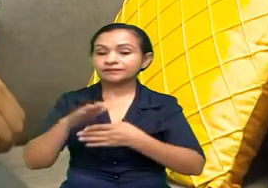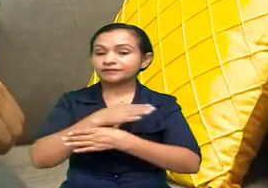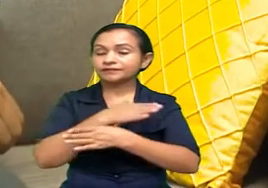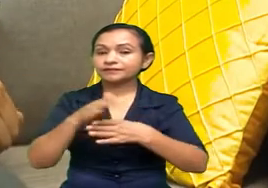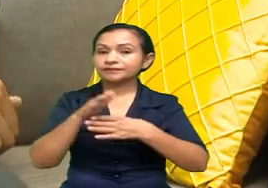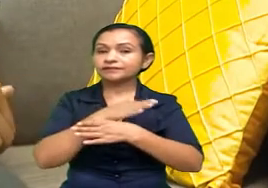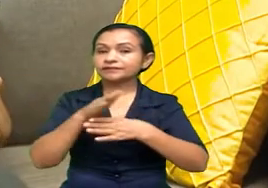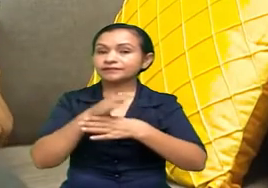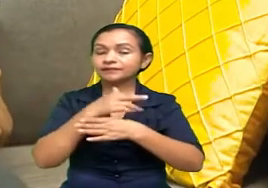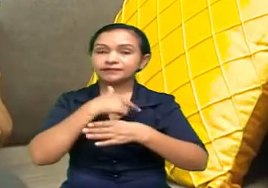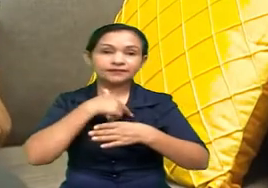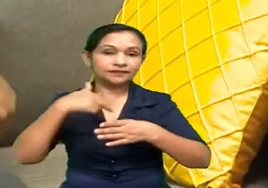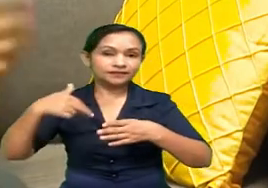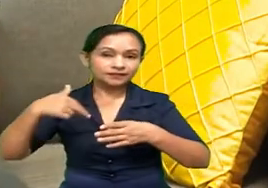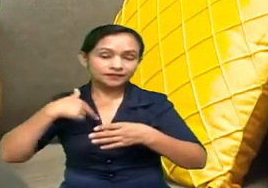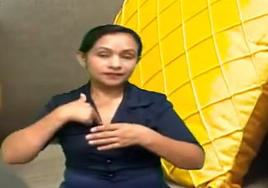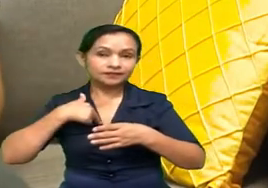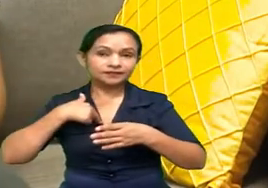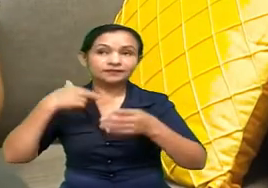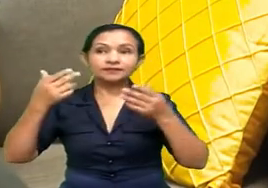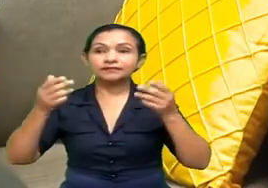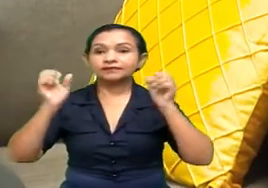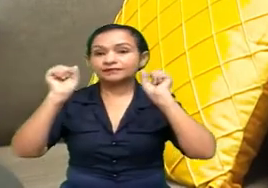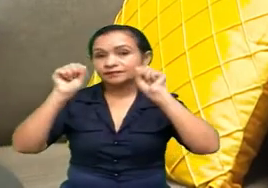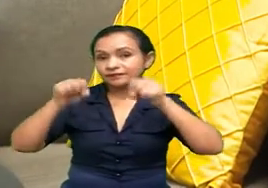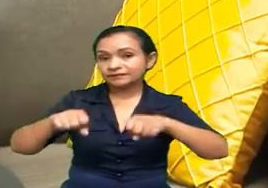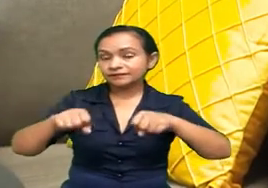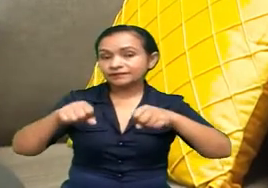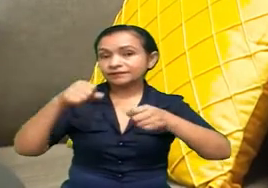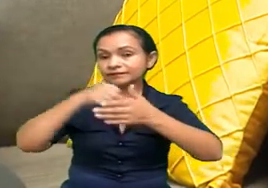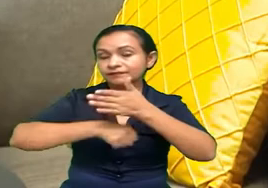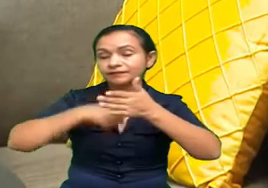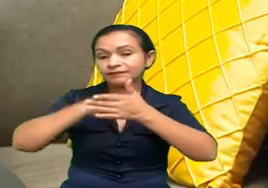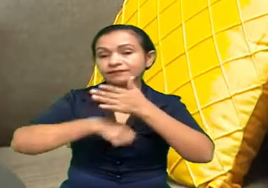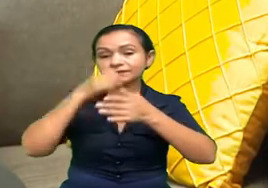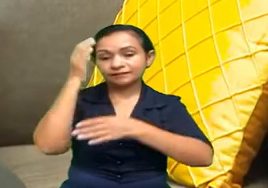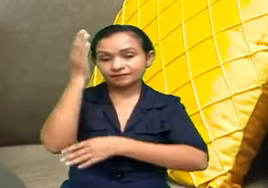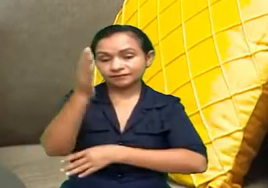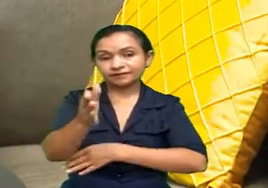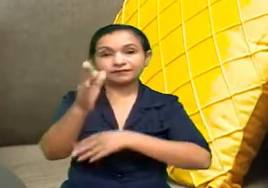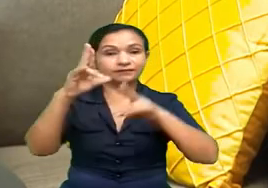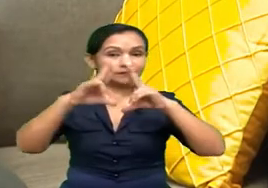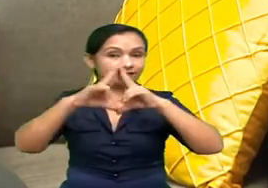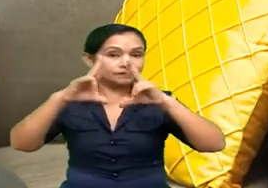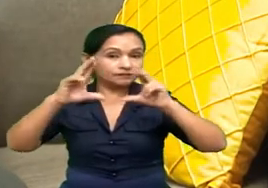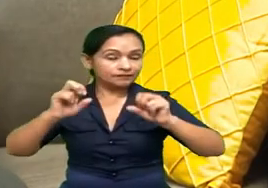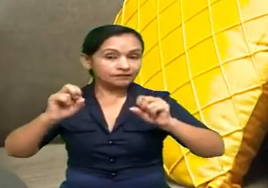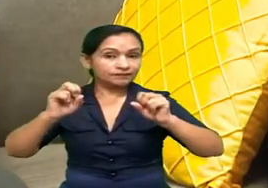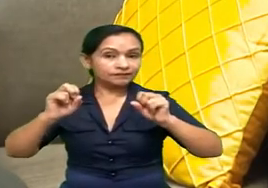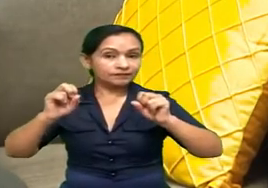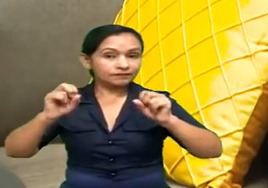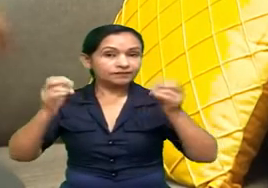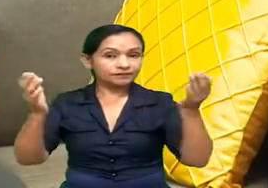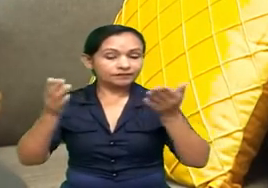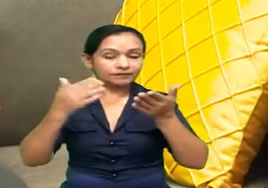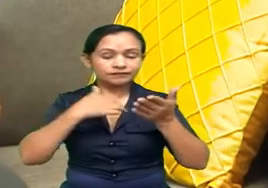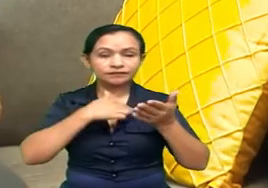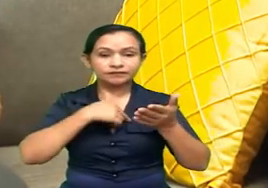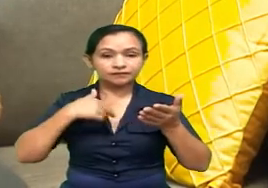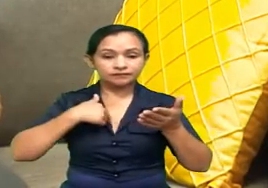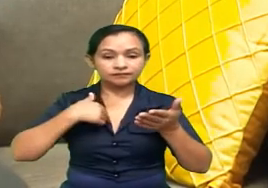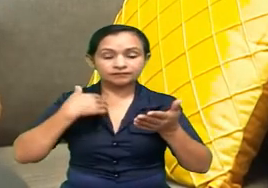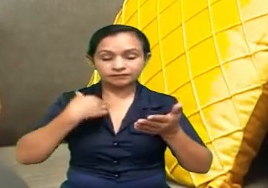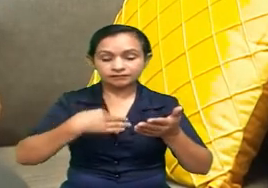momentos en que fue defendida nuestra soberanía nacional y que, bueno, esto nos lleva a